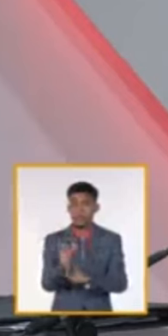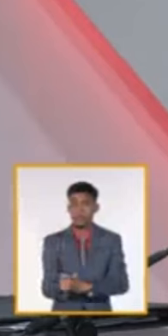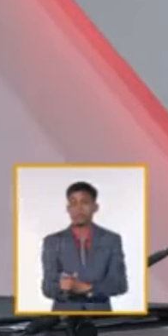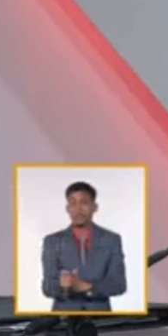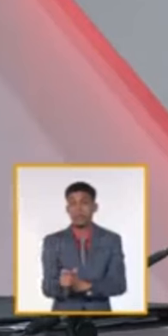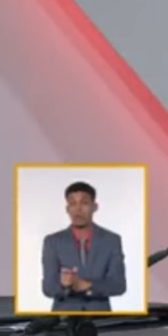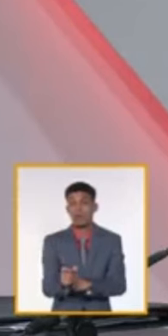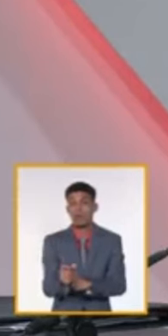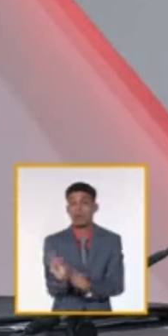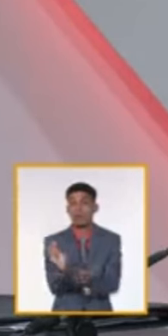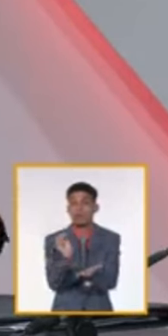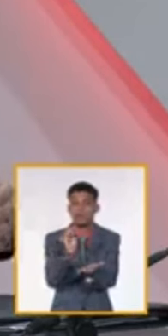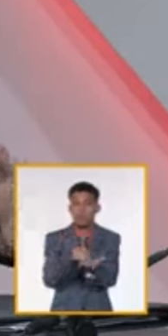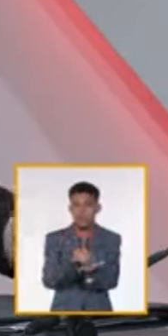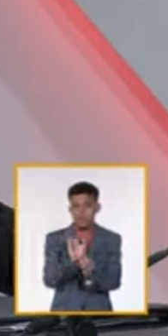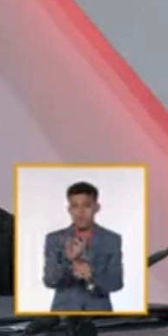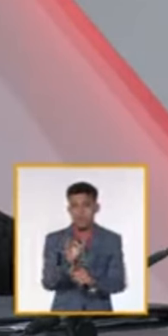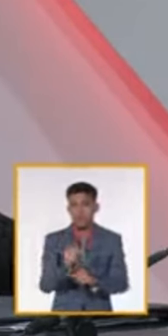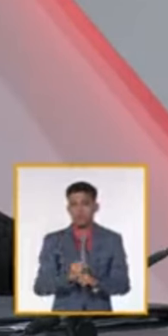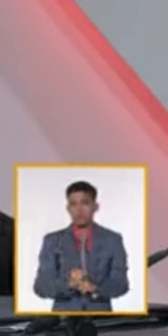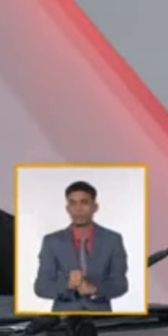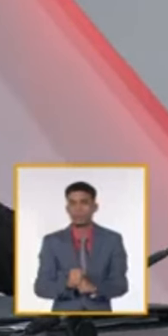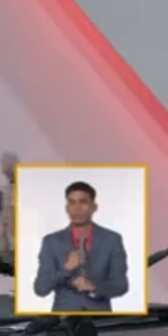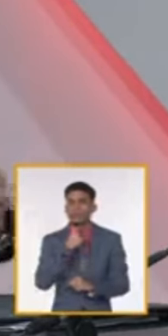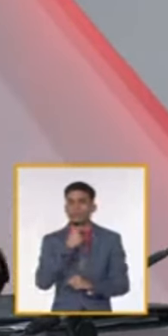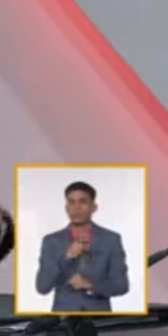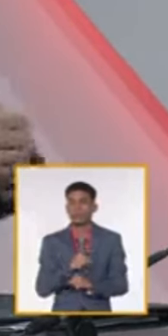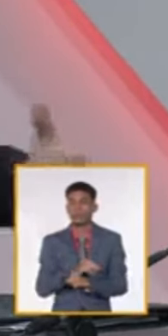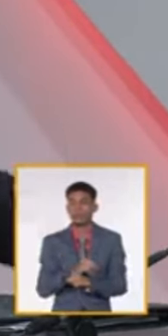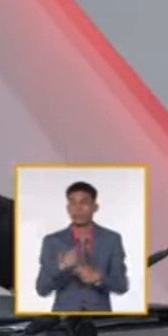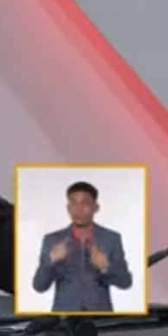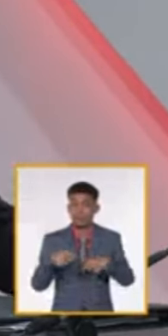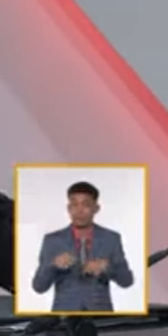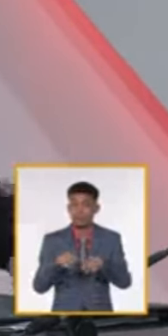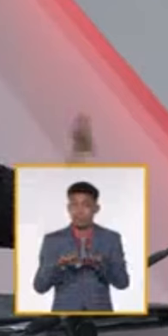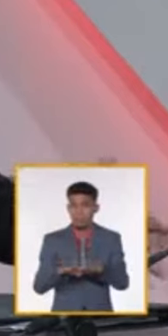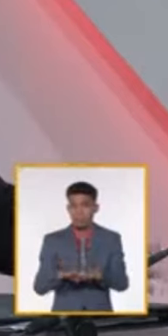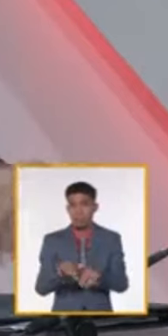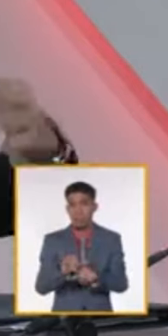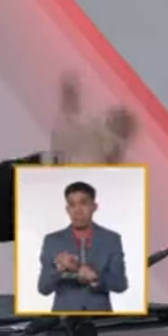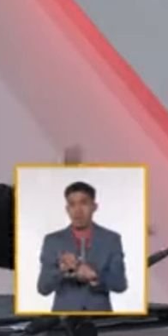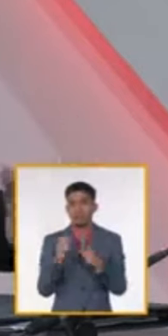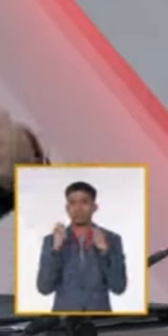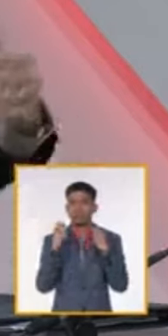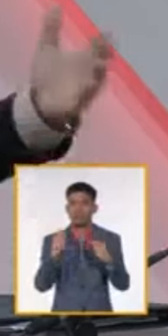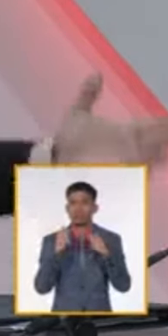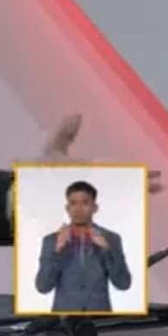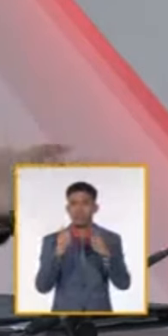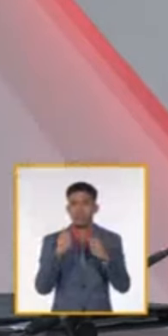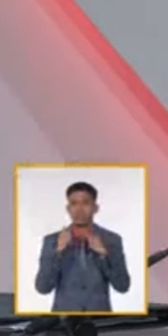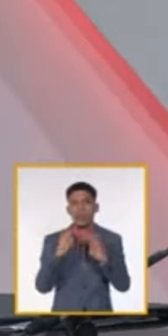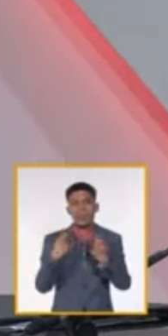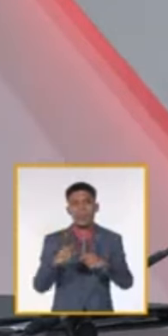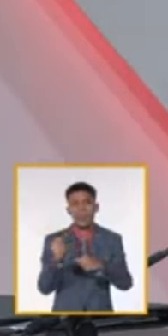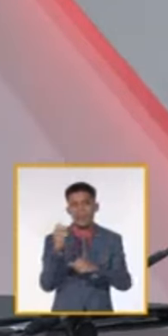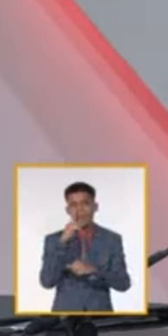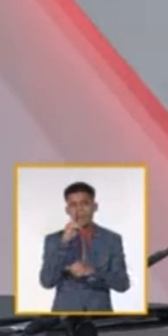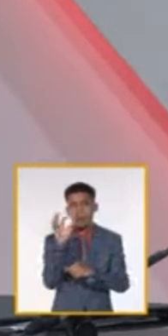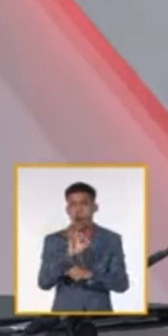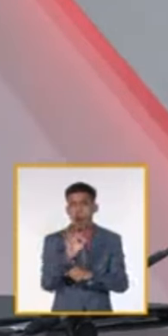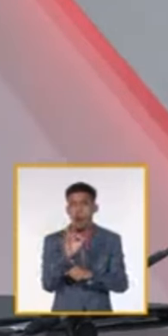a poner como condición que o se detenían las protestas o dejaban de aportar los millones o los miles que aportan a cada